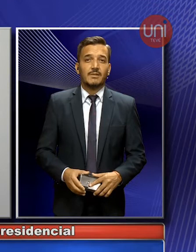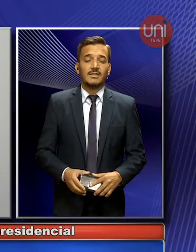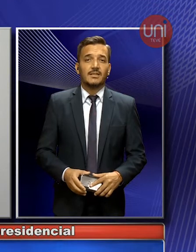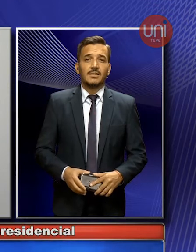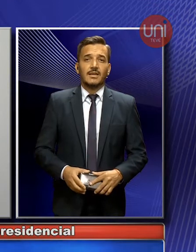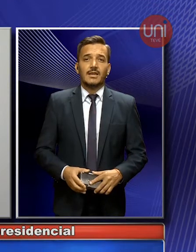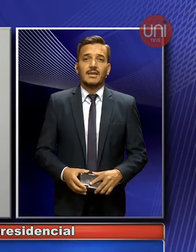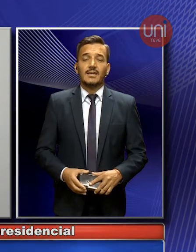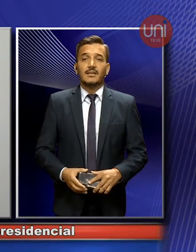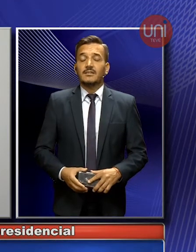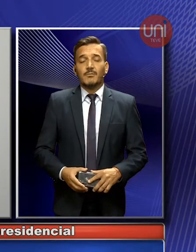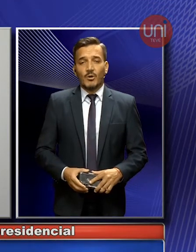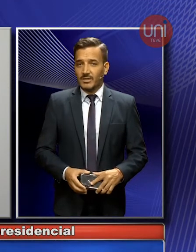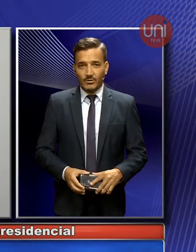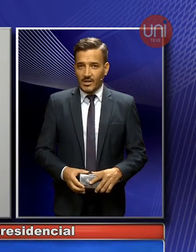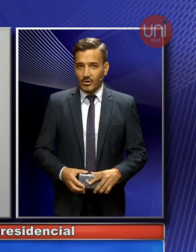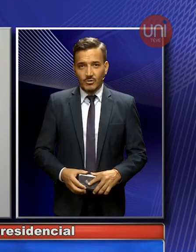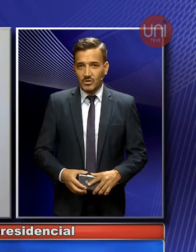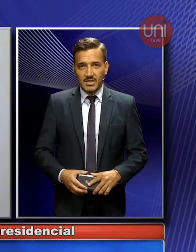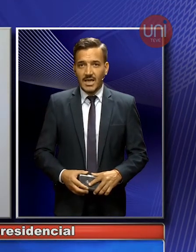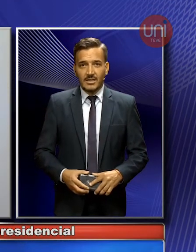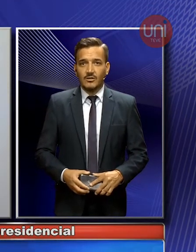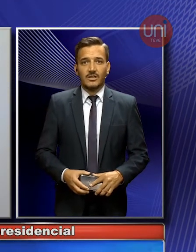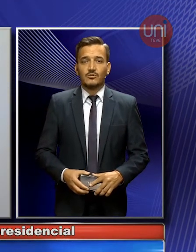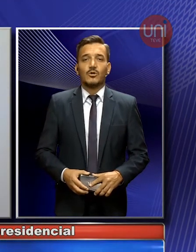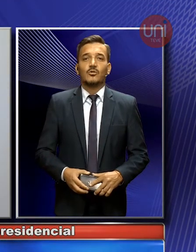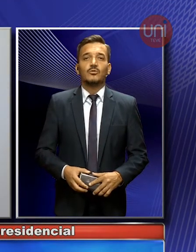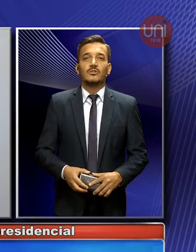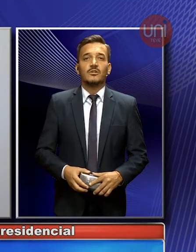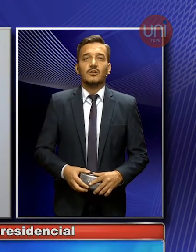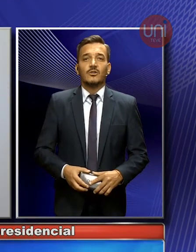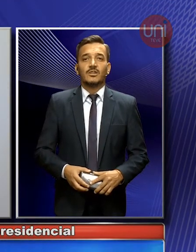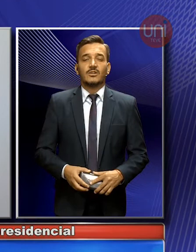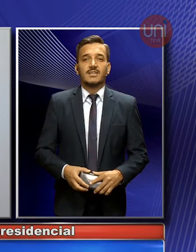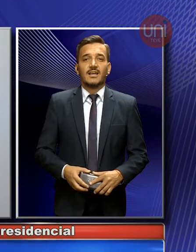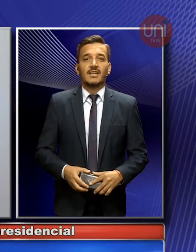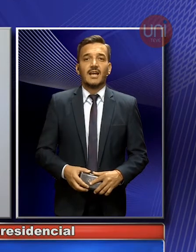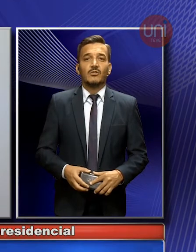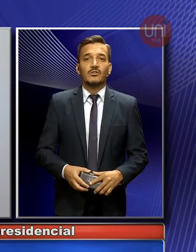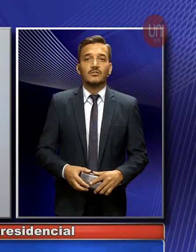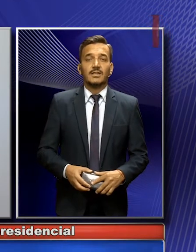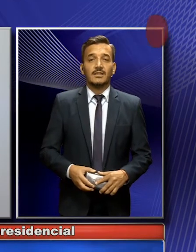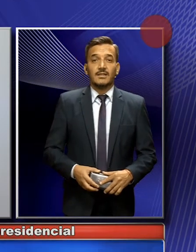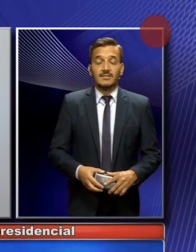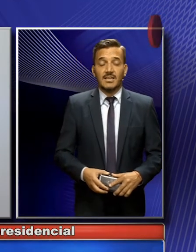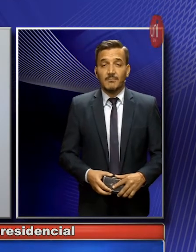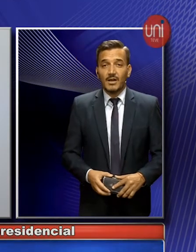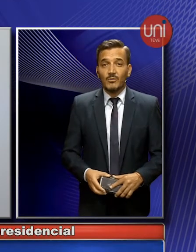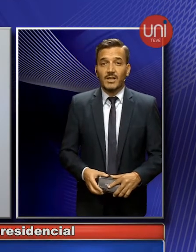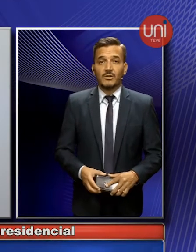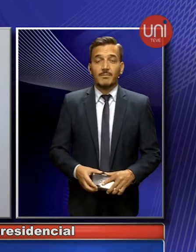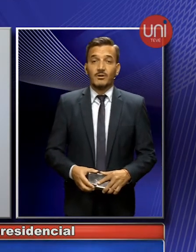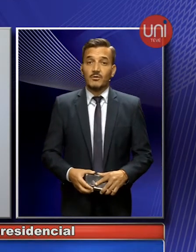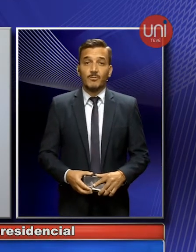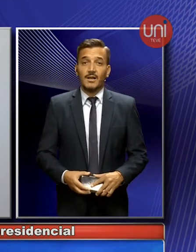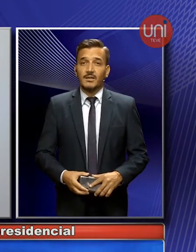lamentablemente. Hemos cometido un error como sociedad, digo, en su conjunto, con esto que se ha generado, en donde, sin embargo, mirando el